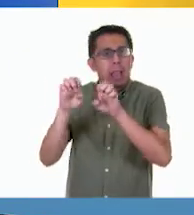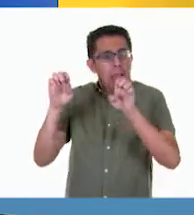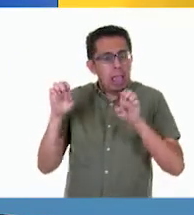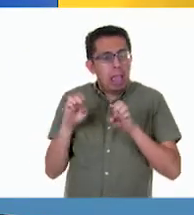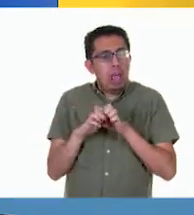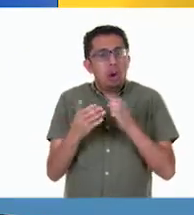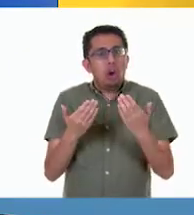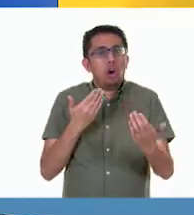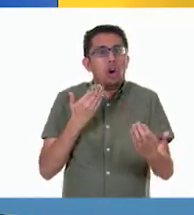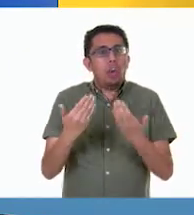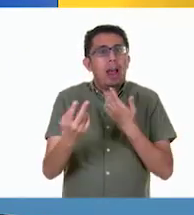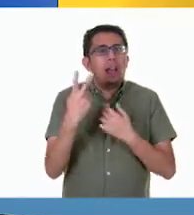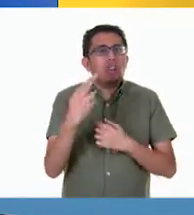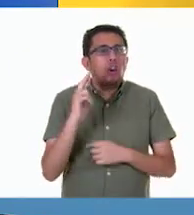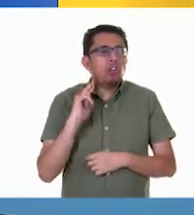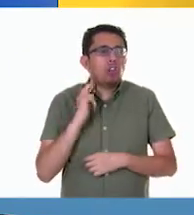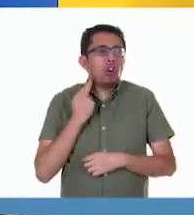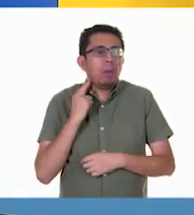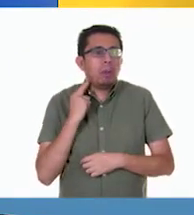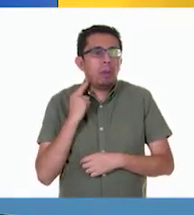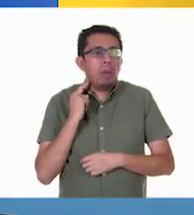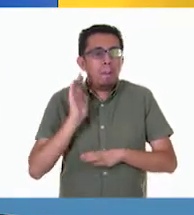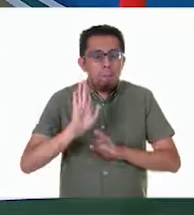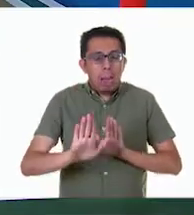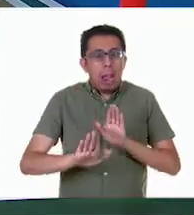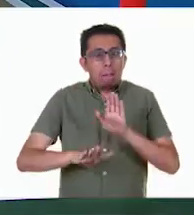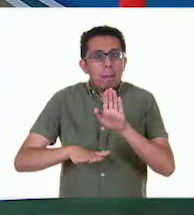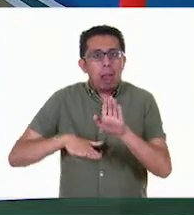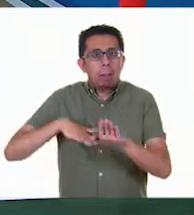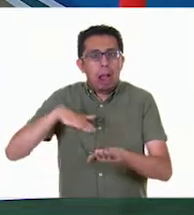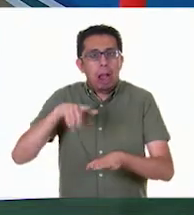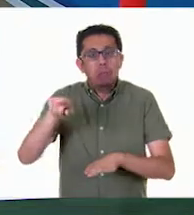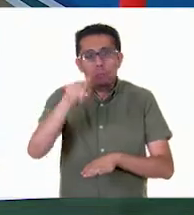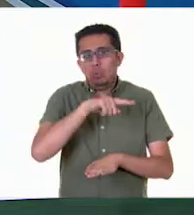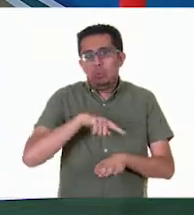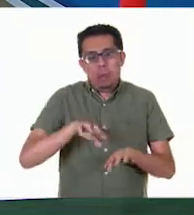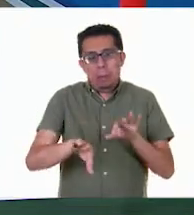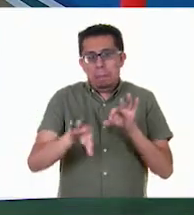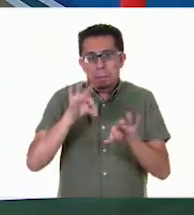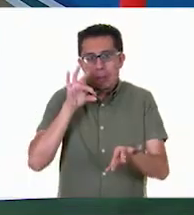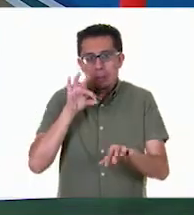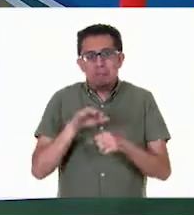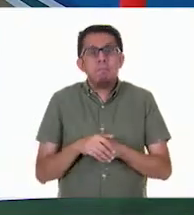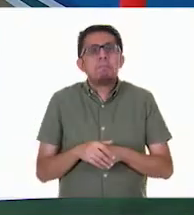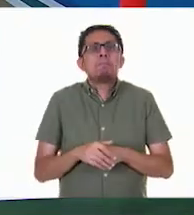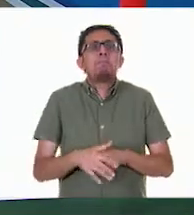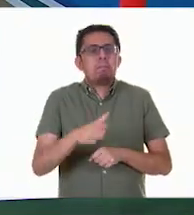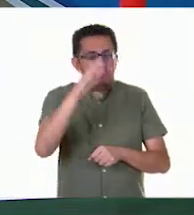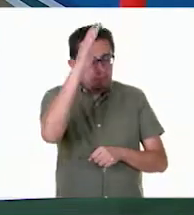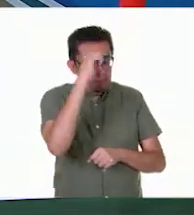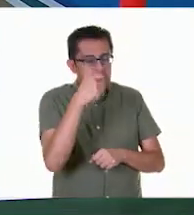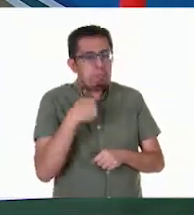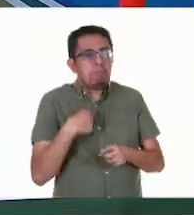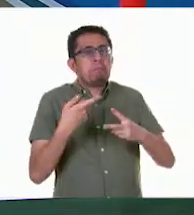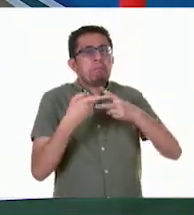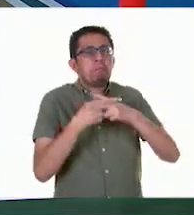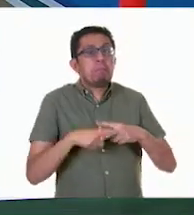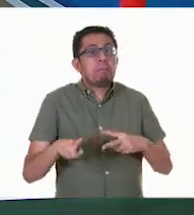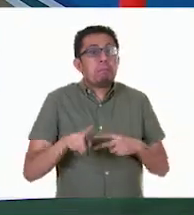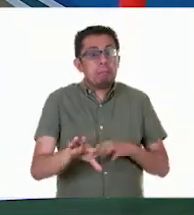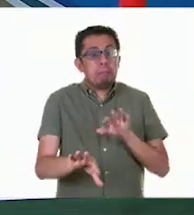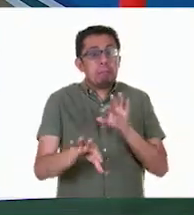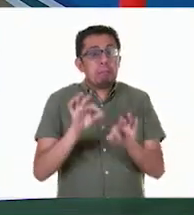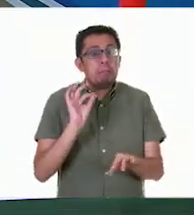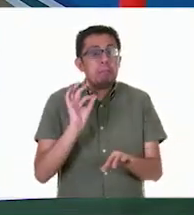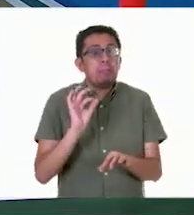los pasos de dos robots que ustedes elijan? Muy bien, de acuerdo, empiezo yo. Elijo al